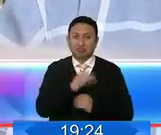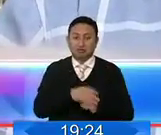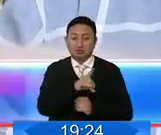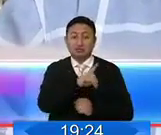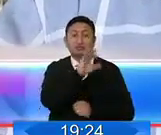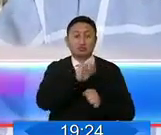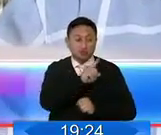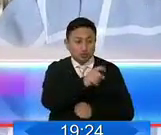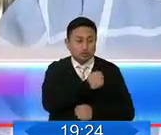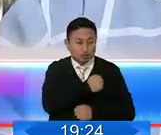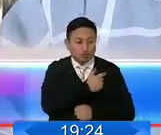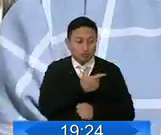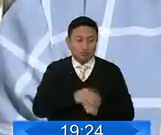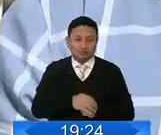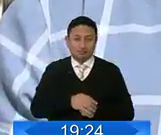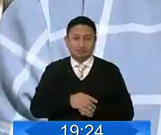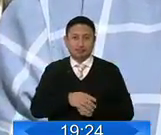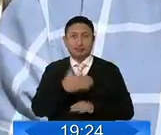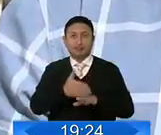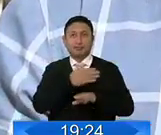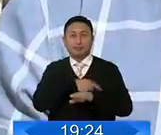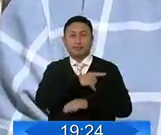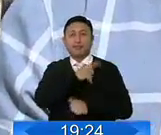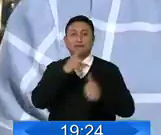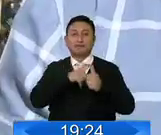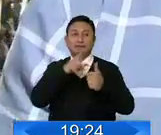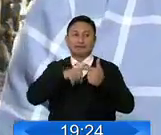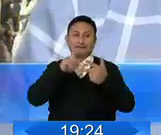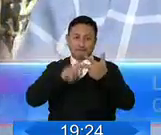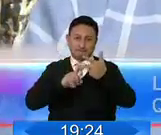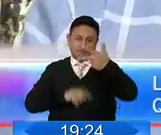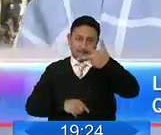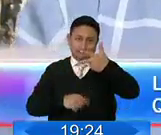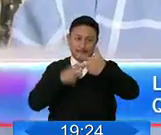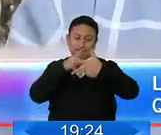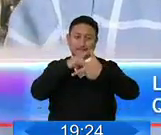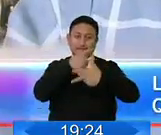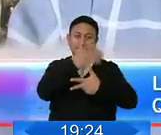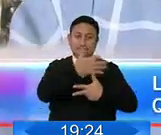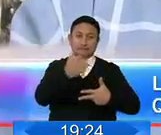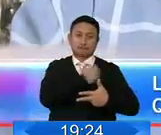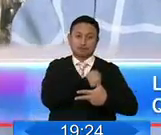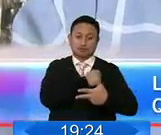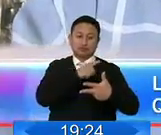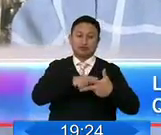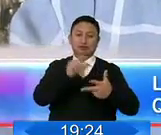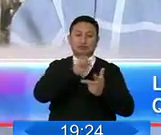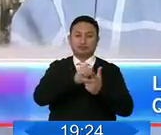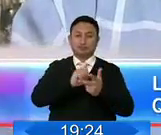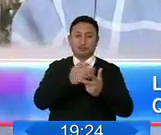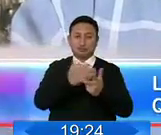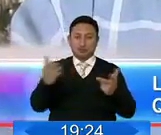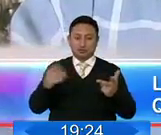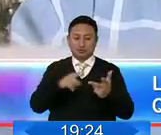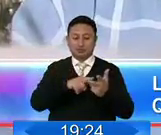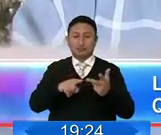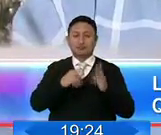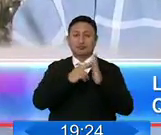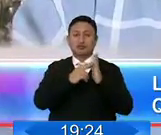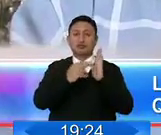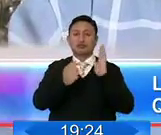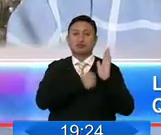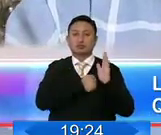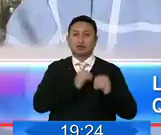habilite que sean dueños hay dos cosas que se necesitan tres cosas es el dominio las escrituras el registro de la propiedad